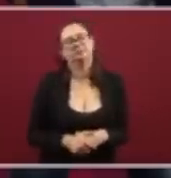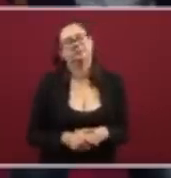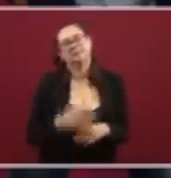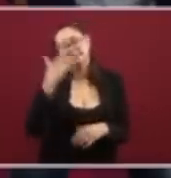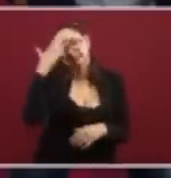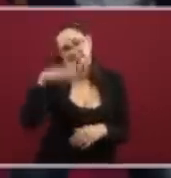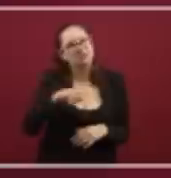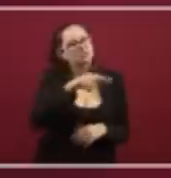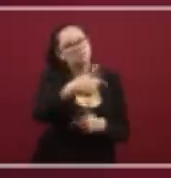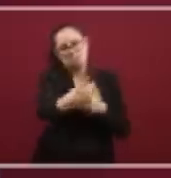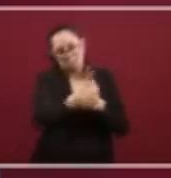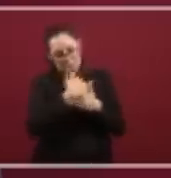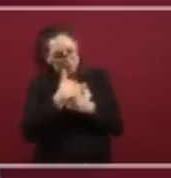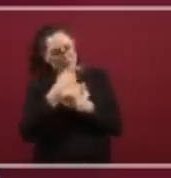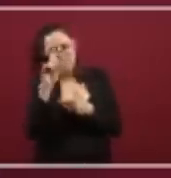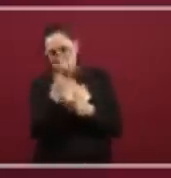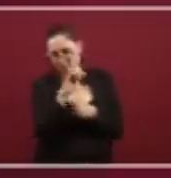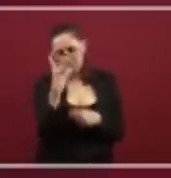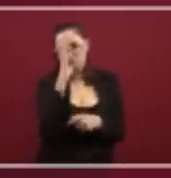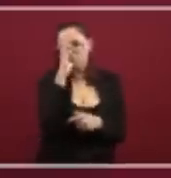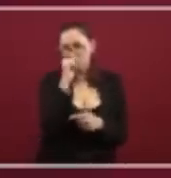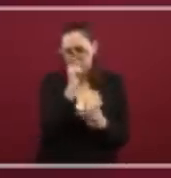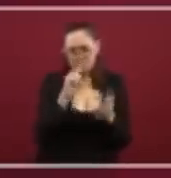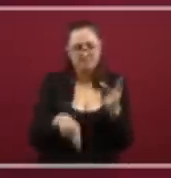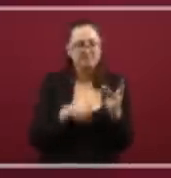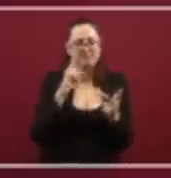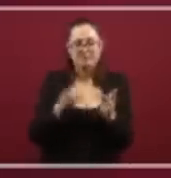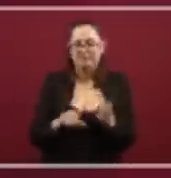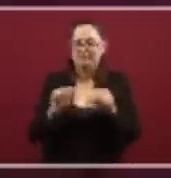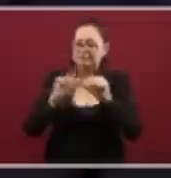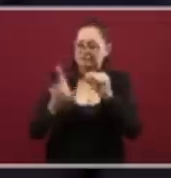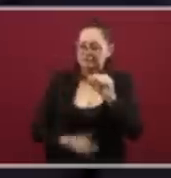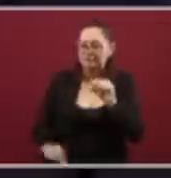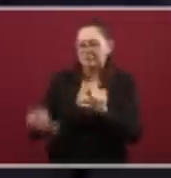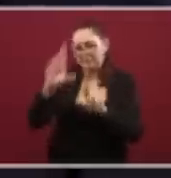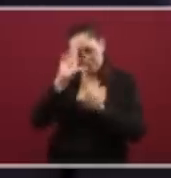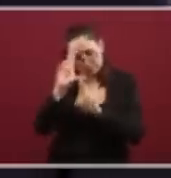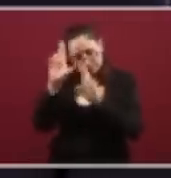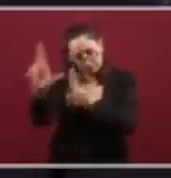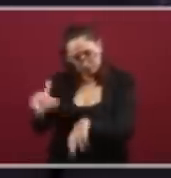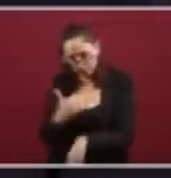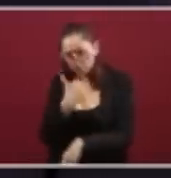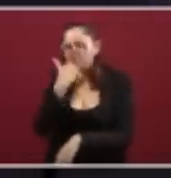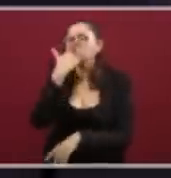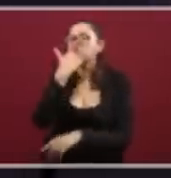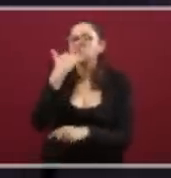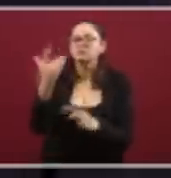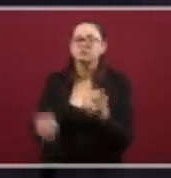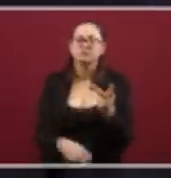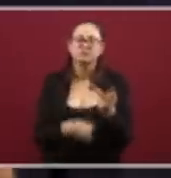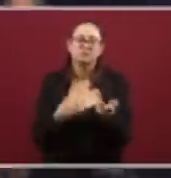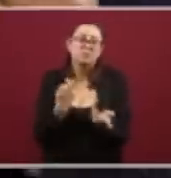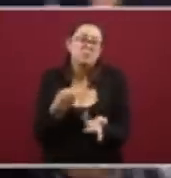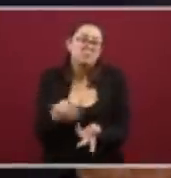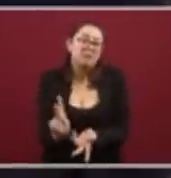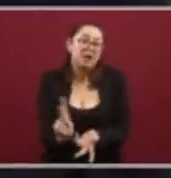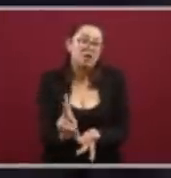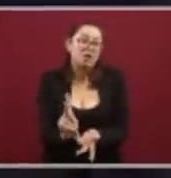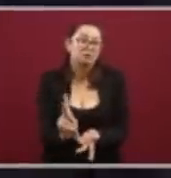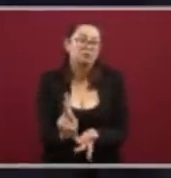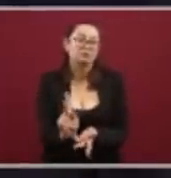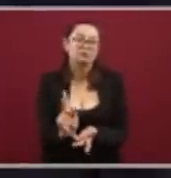nuestra soberanía la dignidad de nuestro pueblo pero